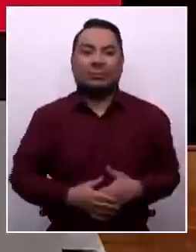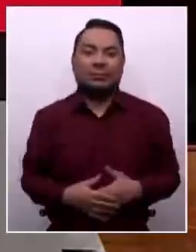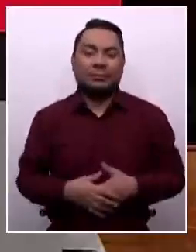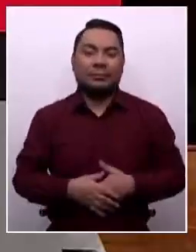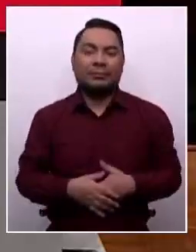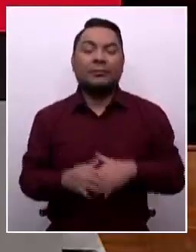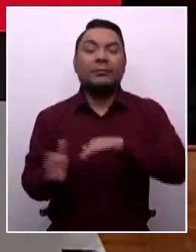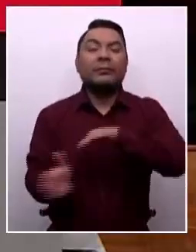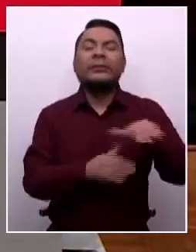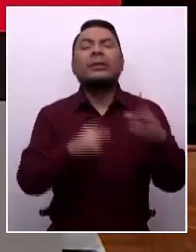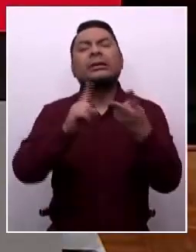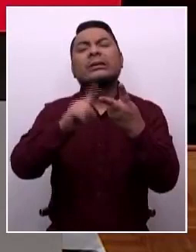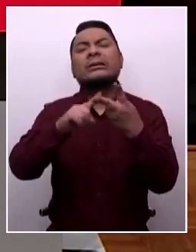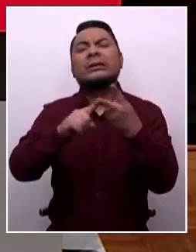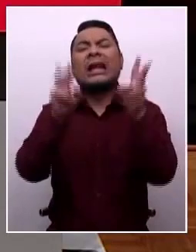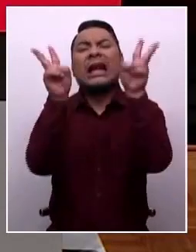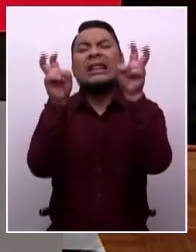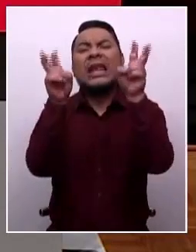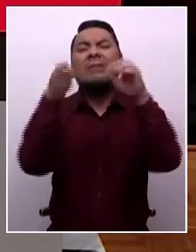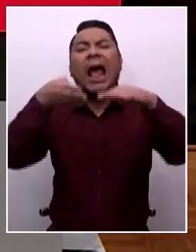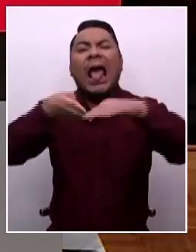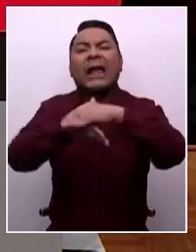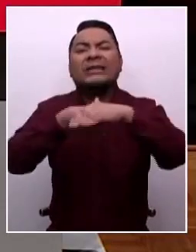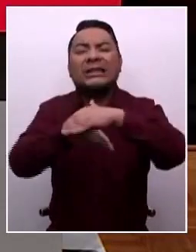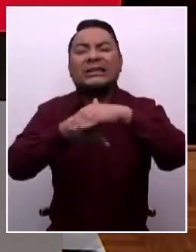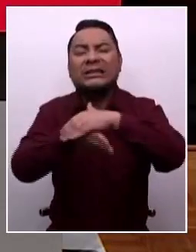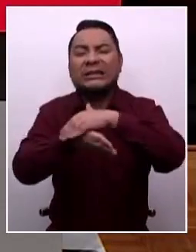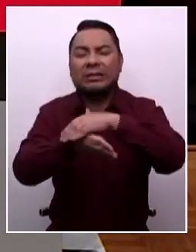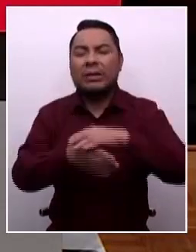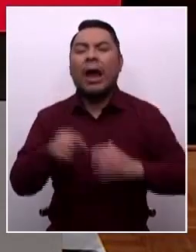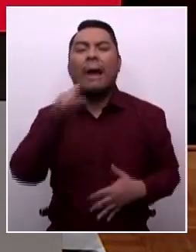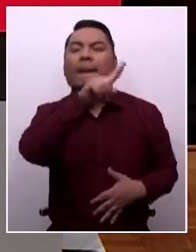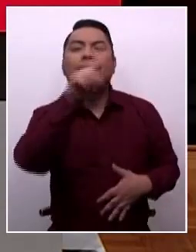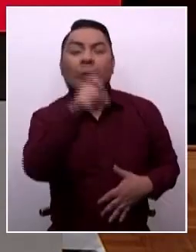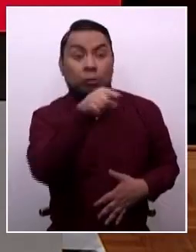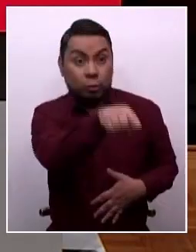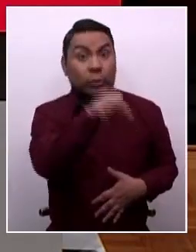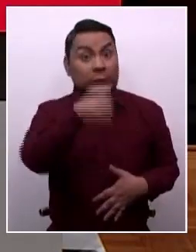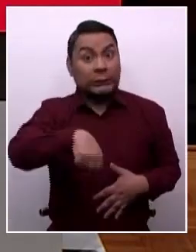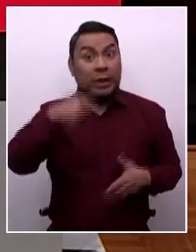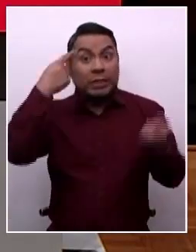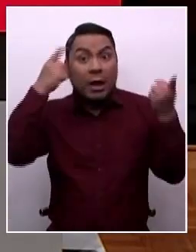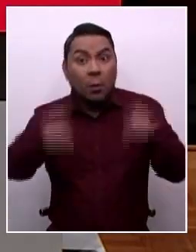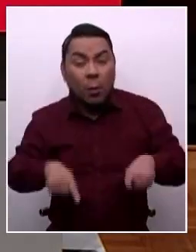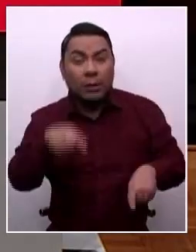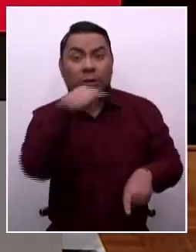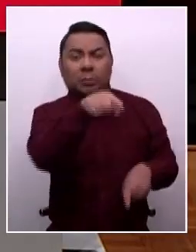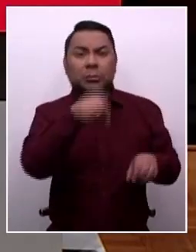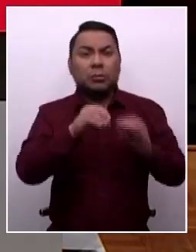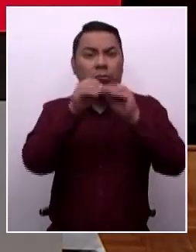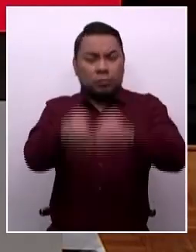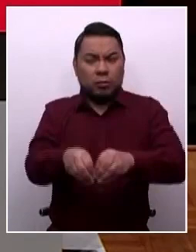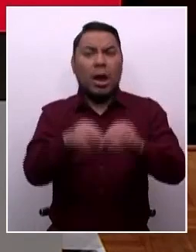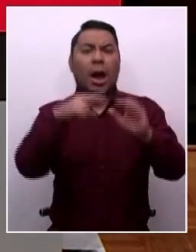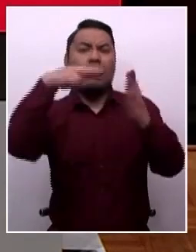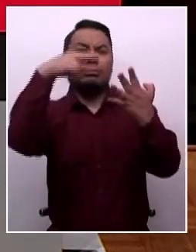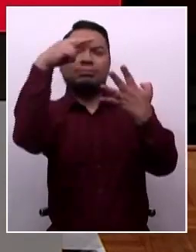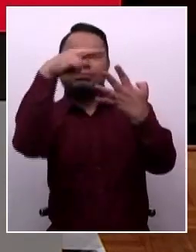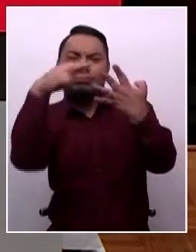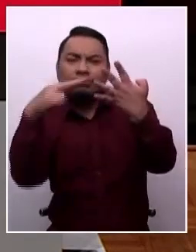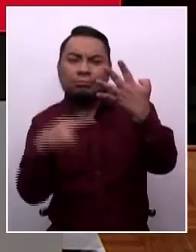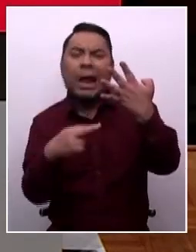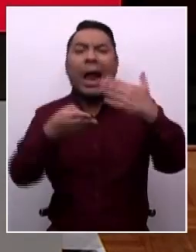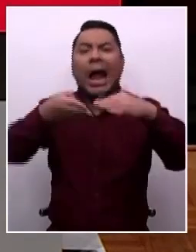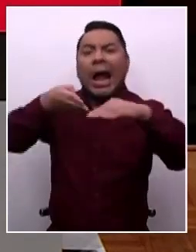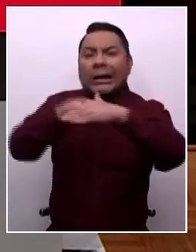y sobre el tema de accesibilidad La pregunta es la siguiente está de acuerdo candidato con establecer requisitos de